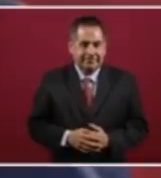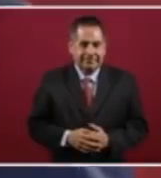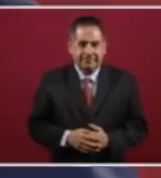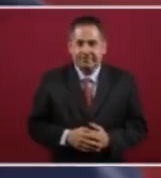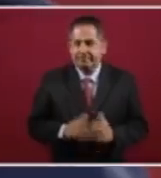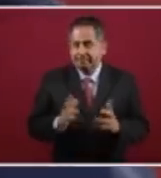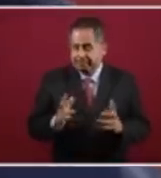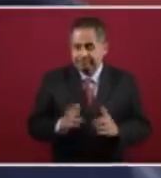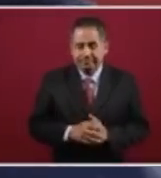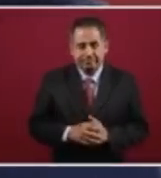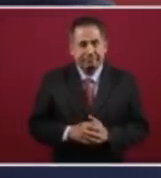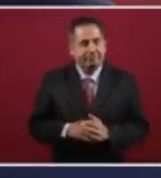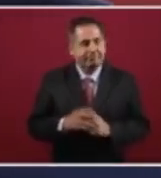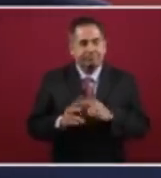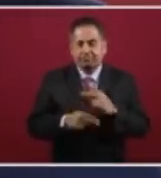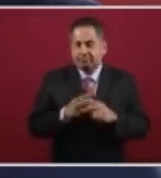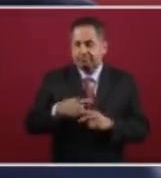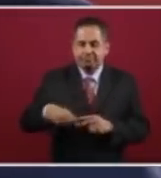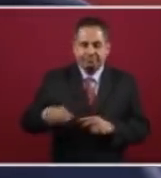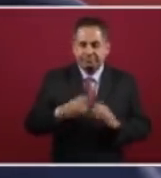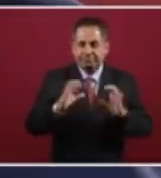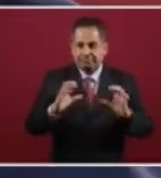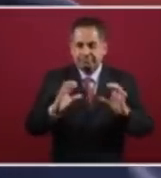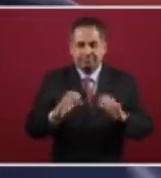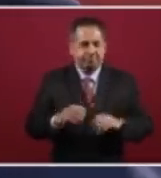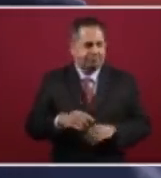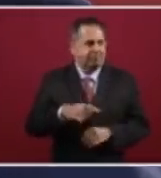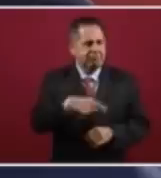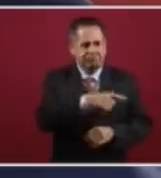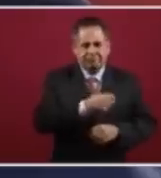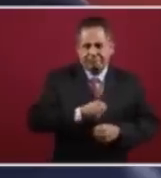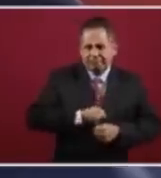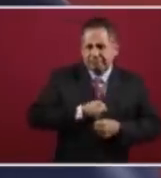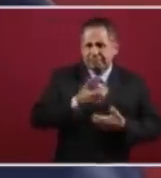vamos a procurar que se manifiesten